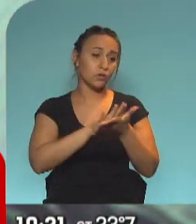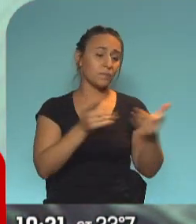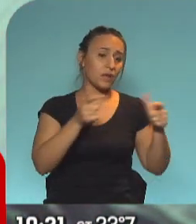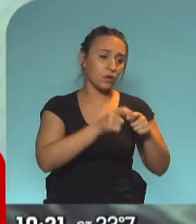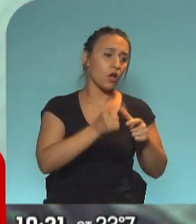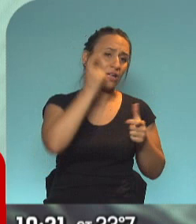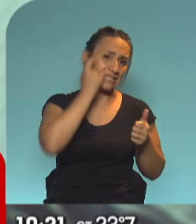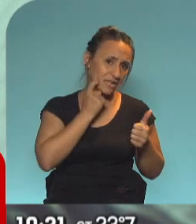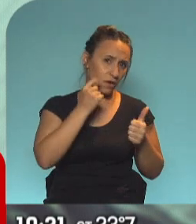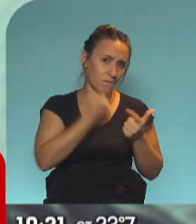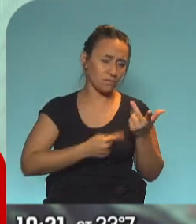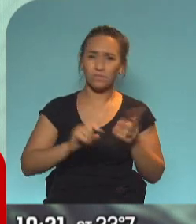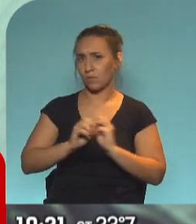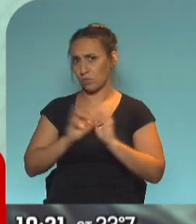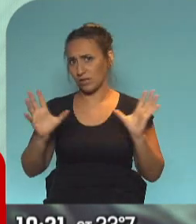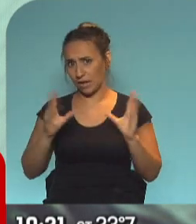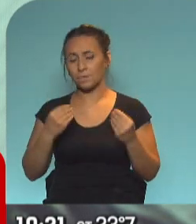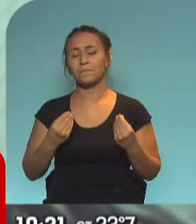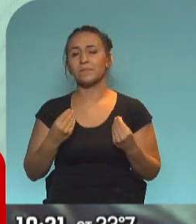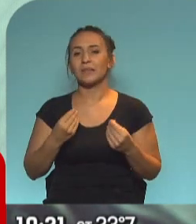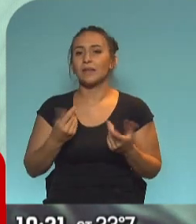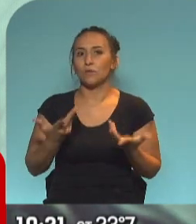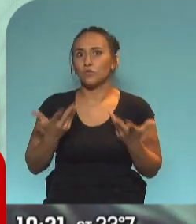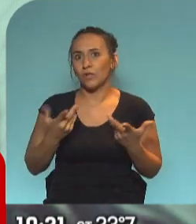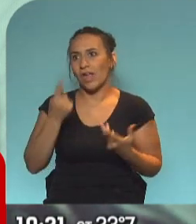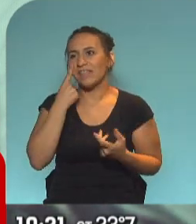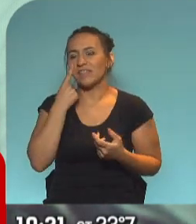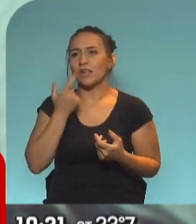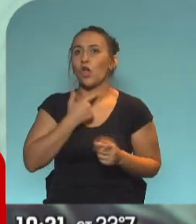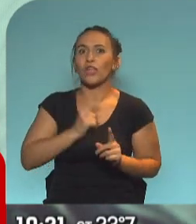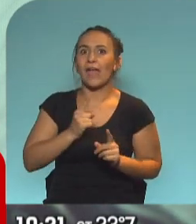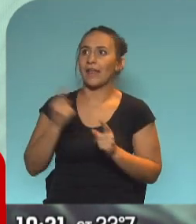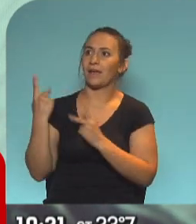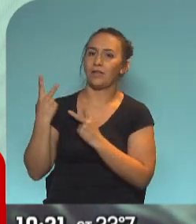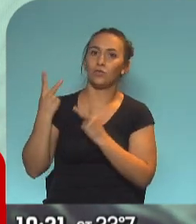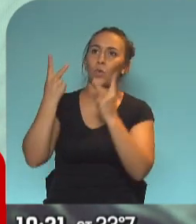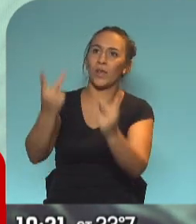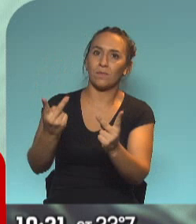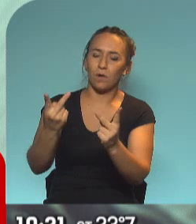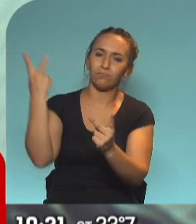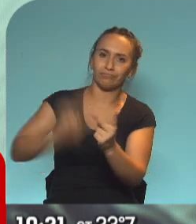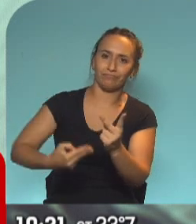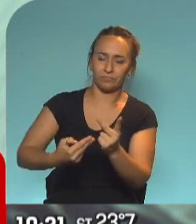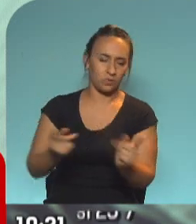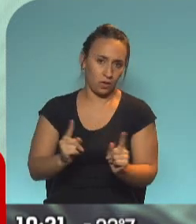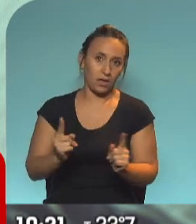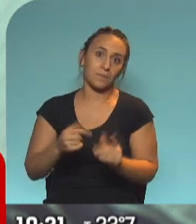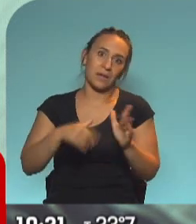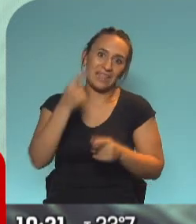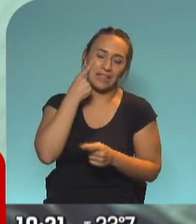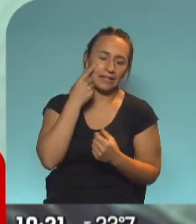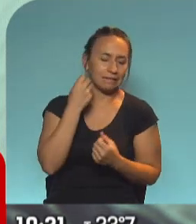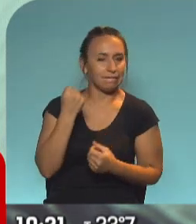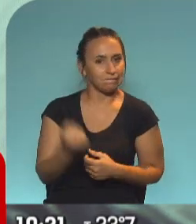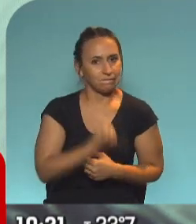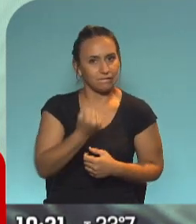Está claro que son los intendentes, que nadie quiere cortar el turismo, está claro que los propios intendentes son los que más van a